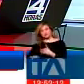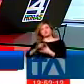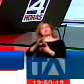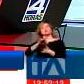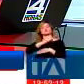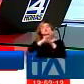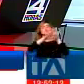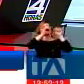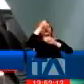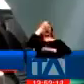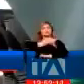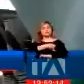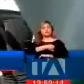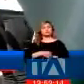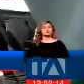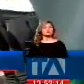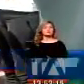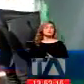violación